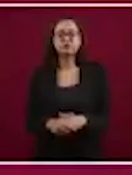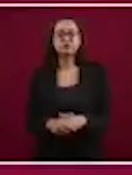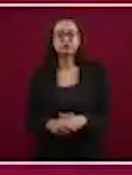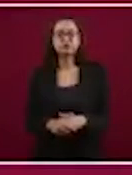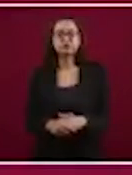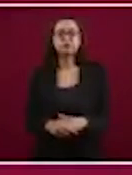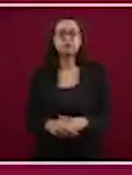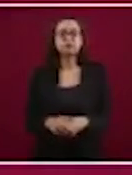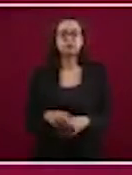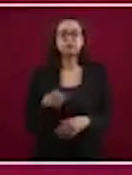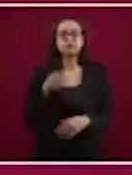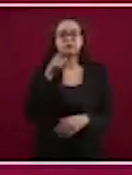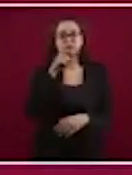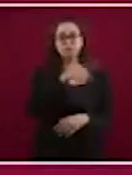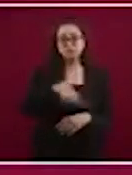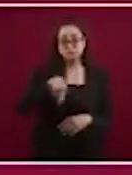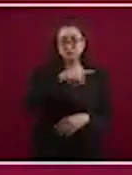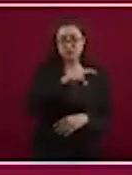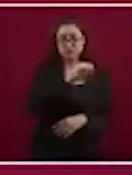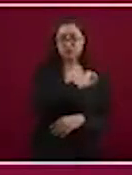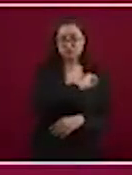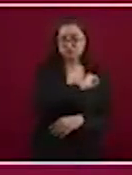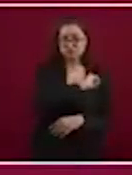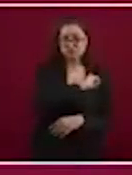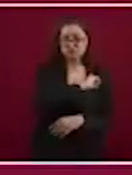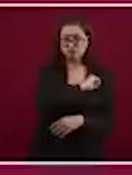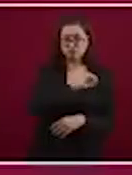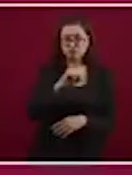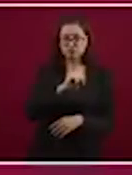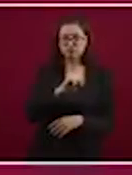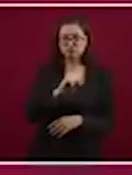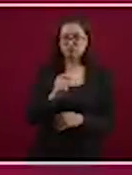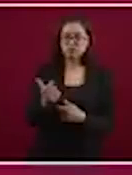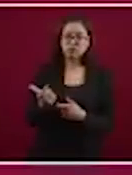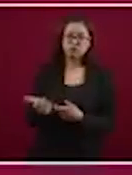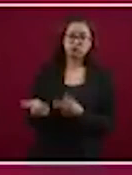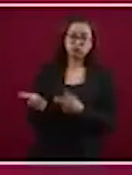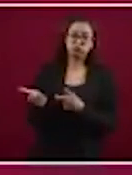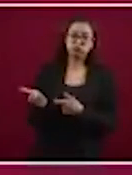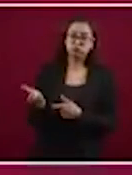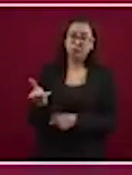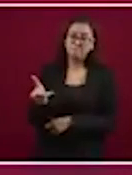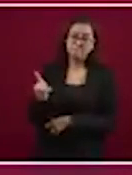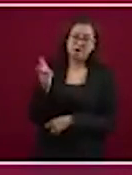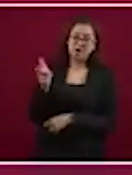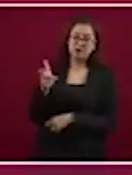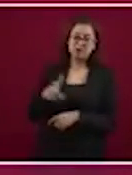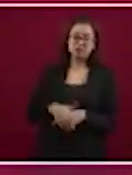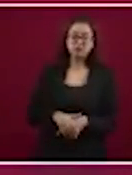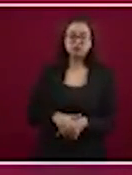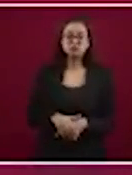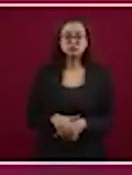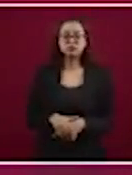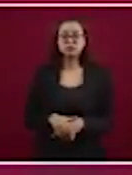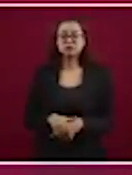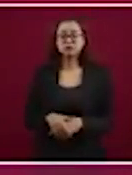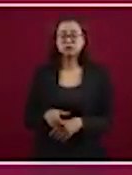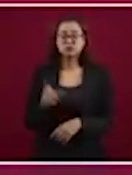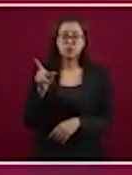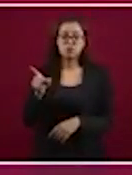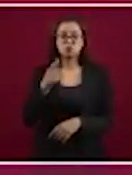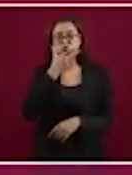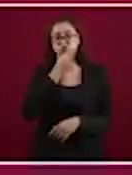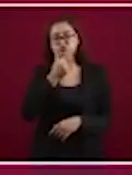un cabo que va adelante con la ametralladora, el que va encabezando el convoy,